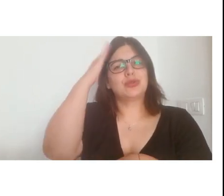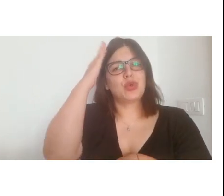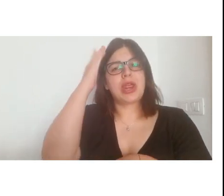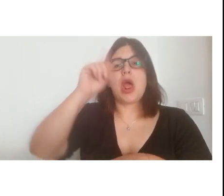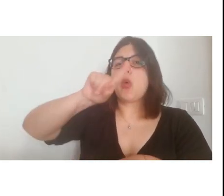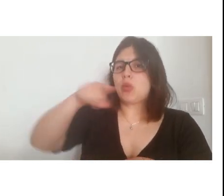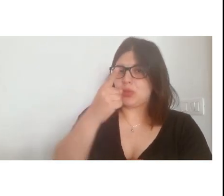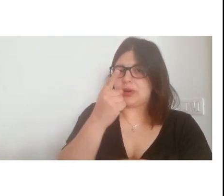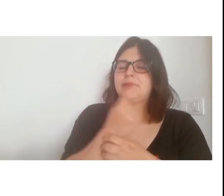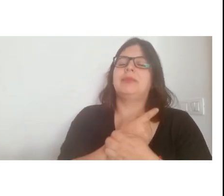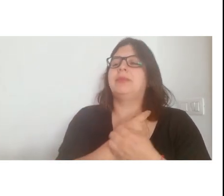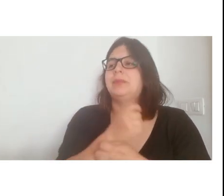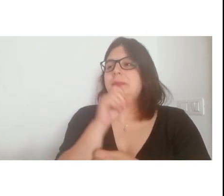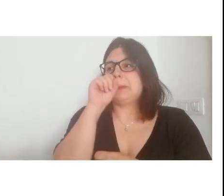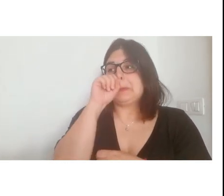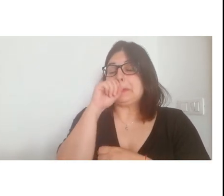1.